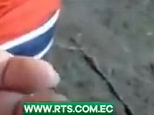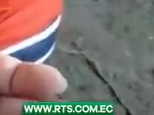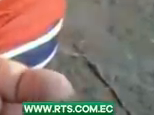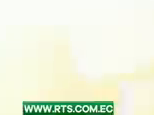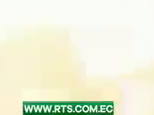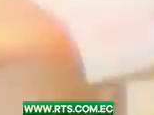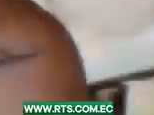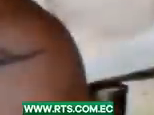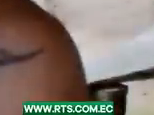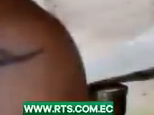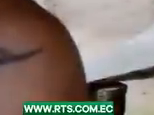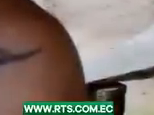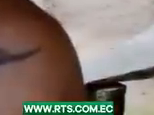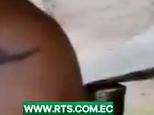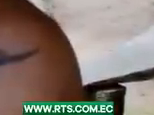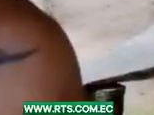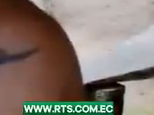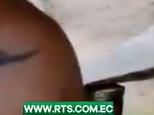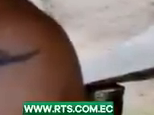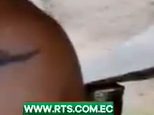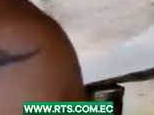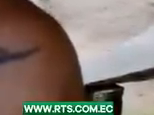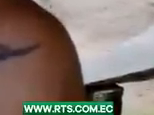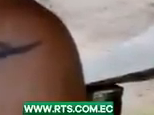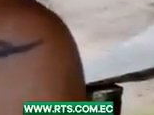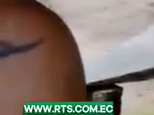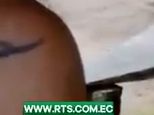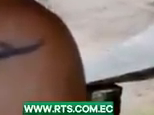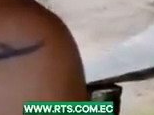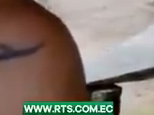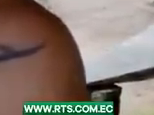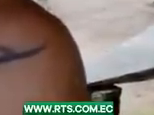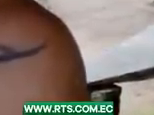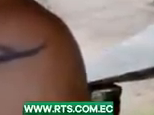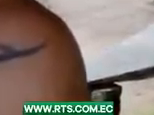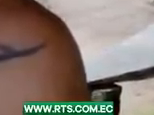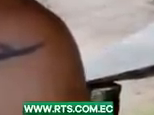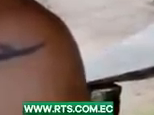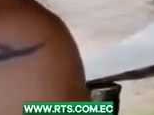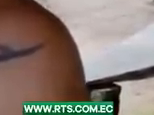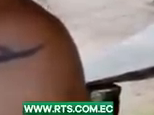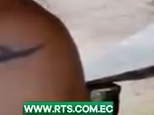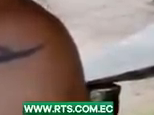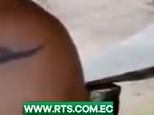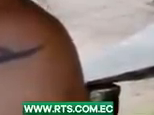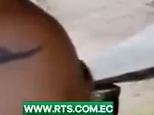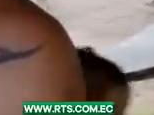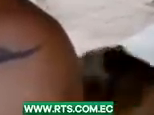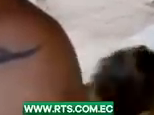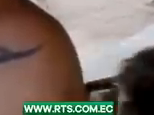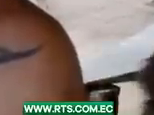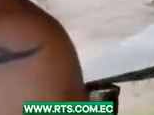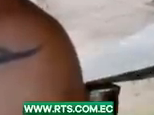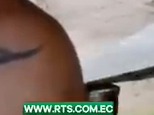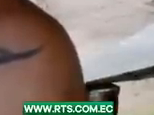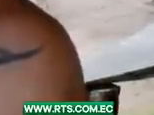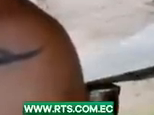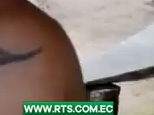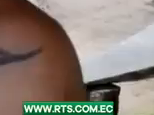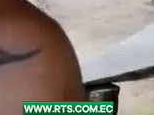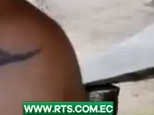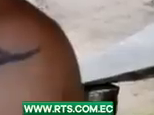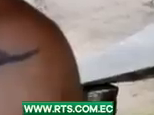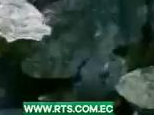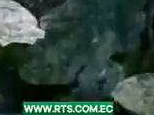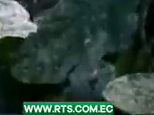cada planta. El nombre es común, el nombre es científico, y cada planta qué propiedades tiene, ¿no? Y hemos hecho casi durante